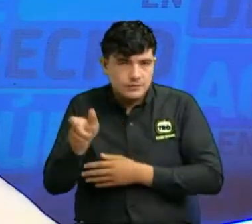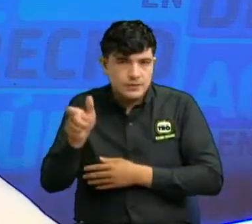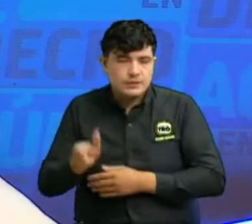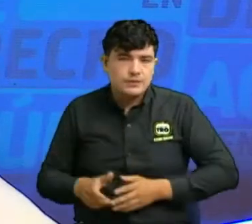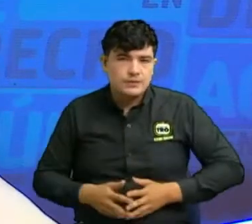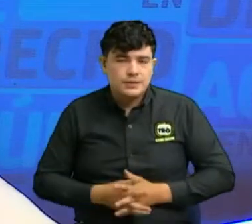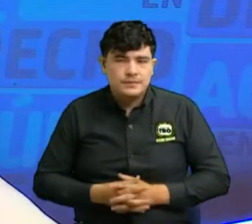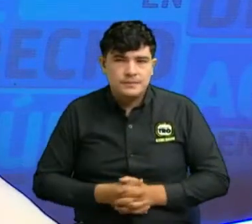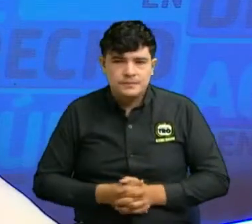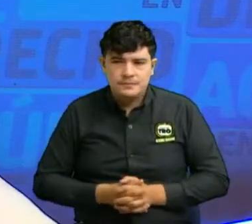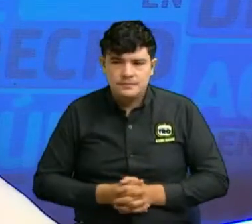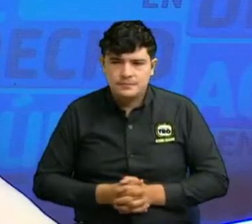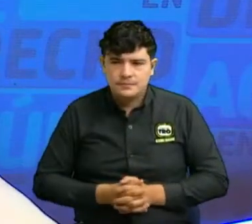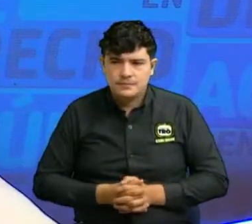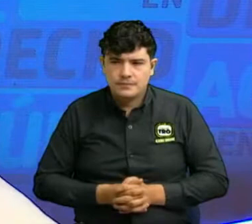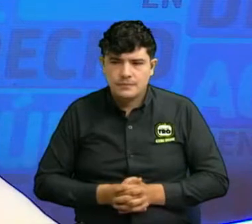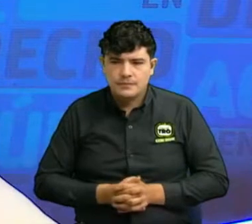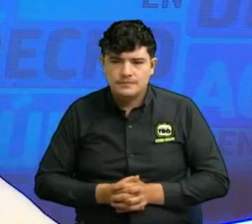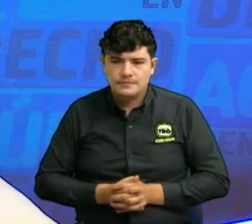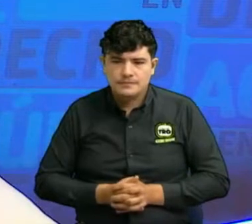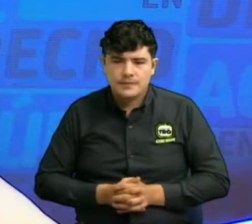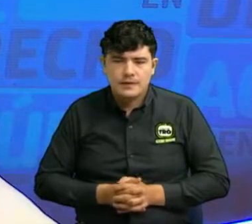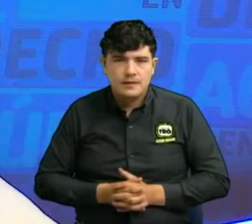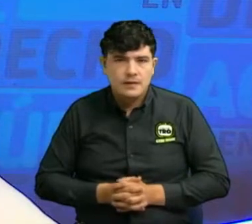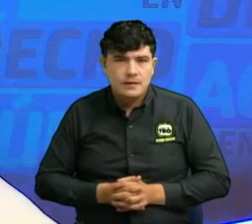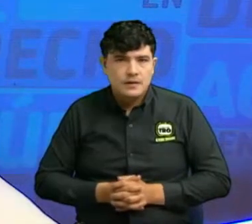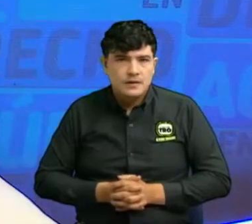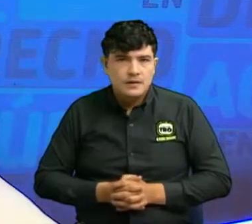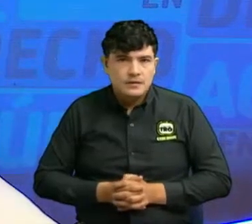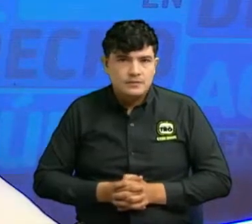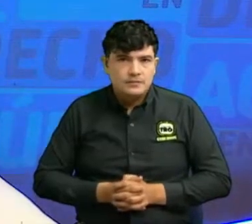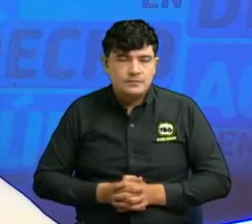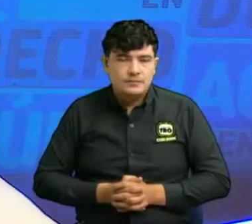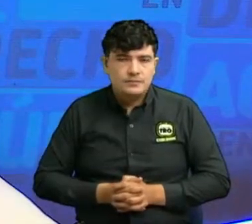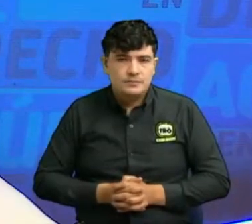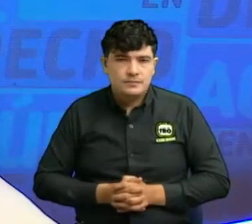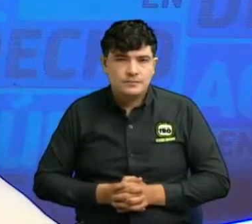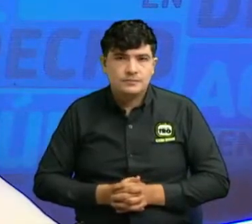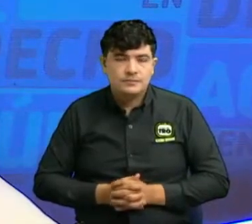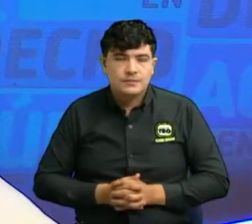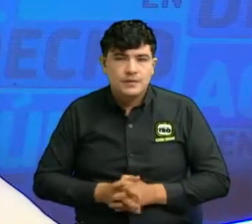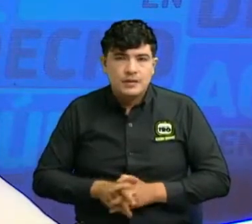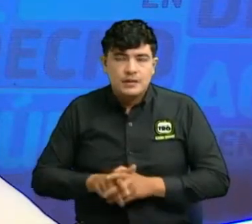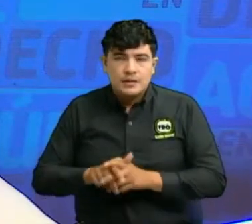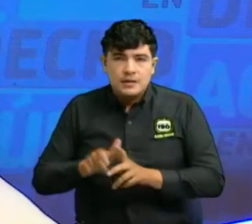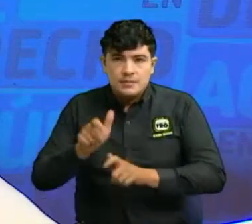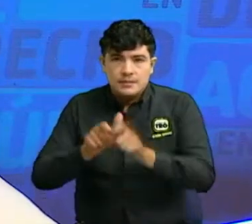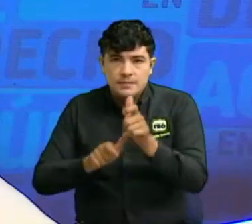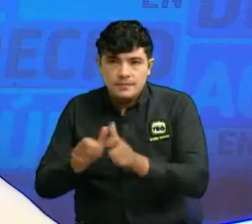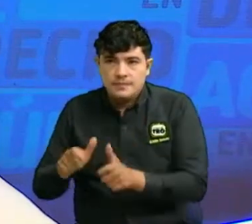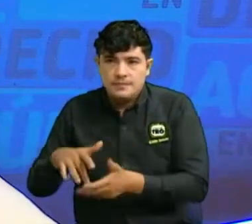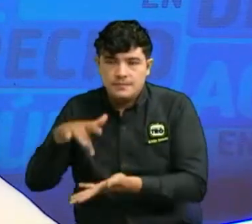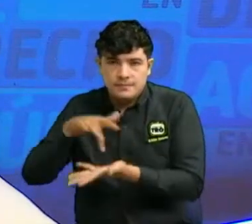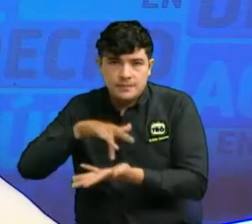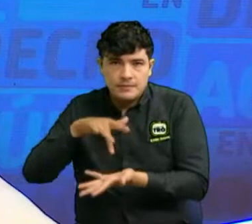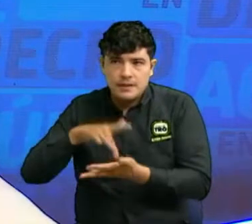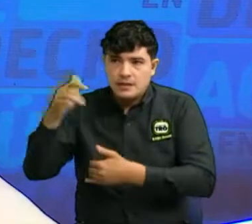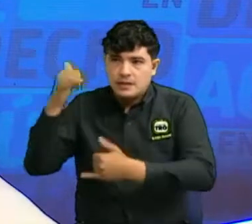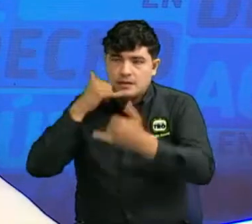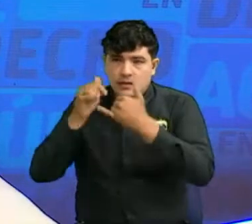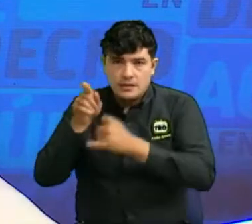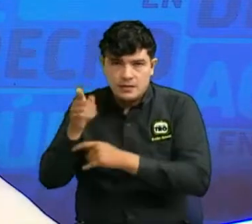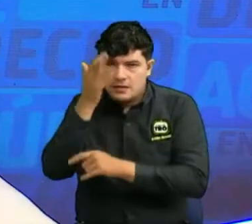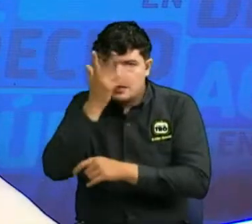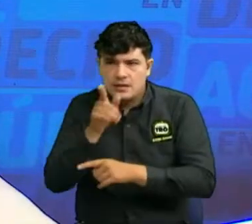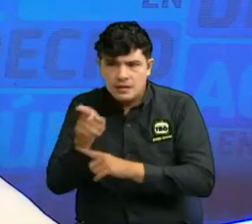el tema de pensiones. Pero continuamos con la participación de nuestros televidentes, que a esta hora también la hacen a través de Facebook. Allí en el chat que